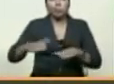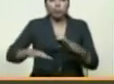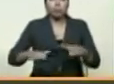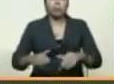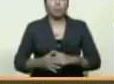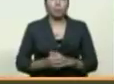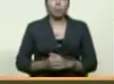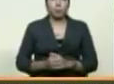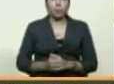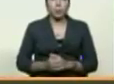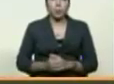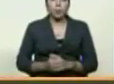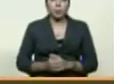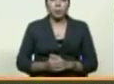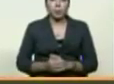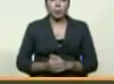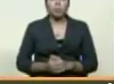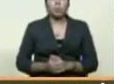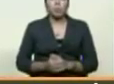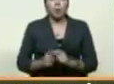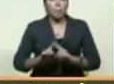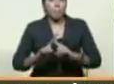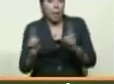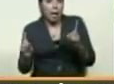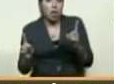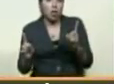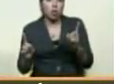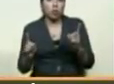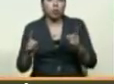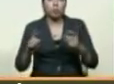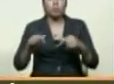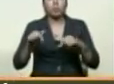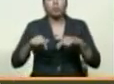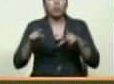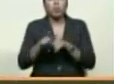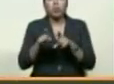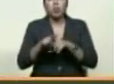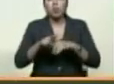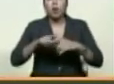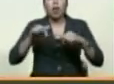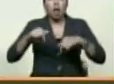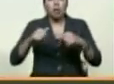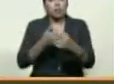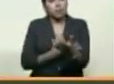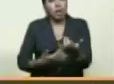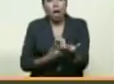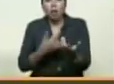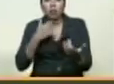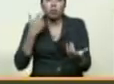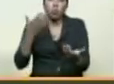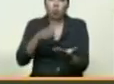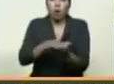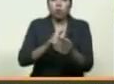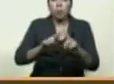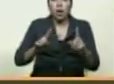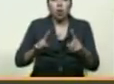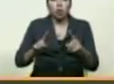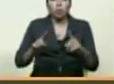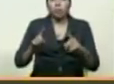y que se revirtió con la conquista de un área completamente, enteramente